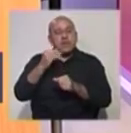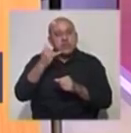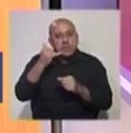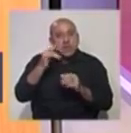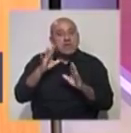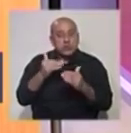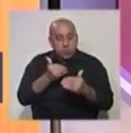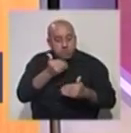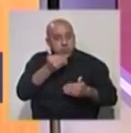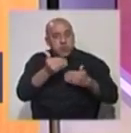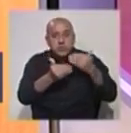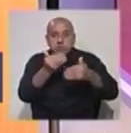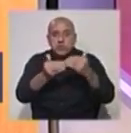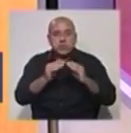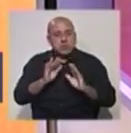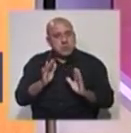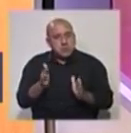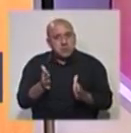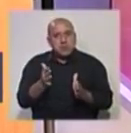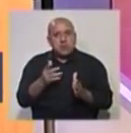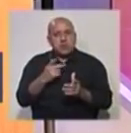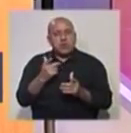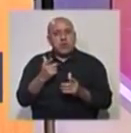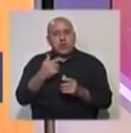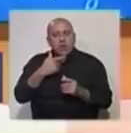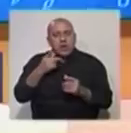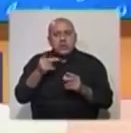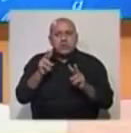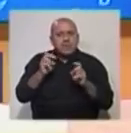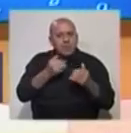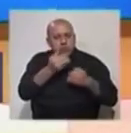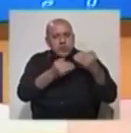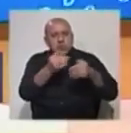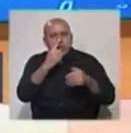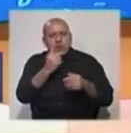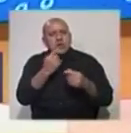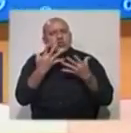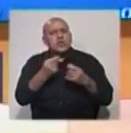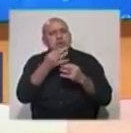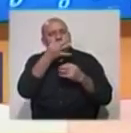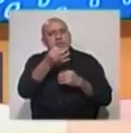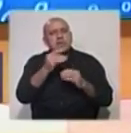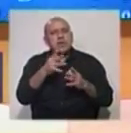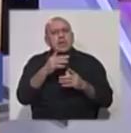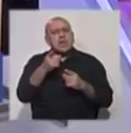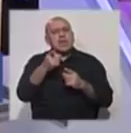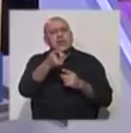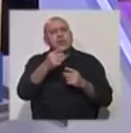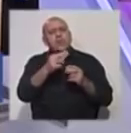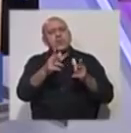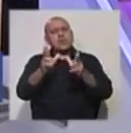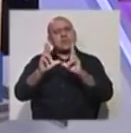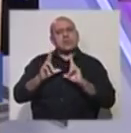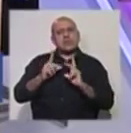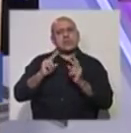proceso realmente extraordinariamente polémico. Yo con esto, ¿qué quiero decir? Muchos de estos cambios que tú mencionás, lo